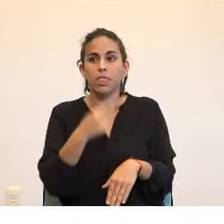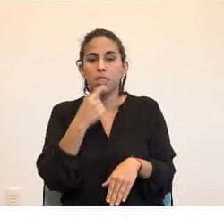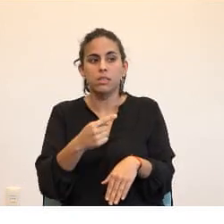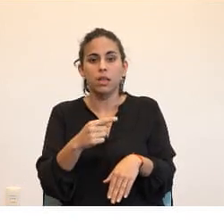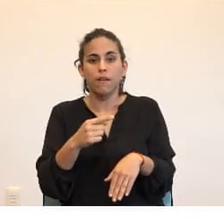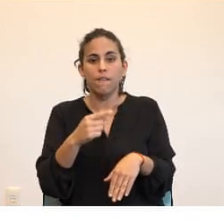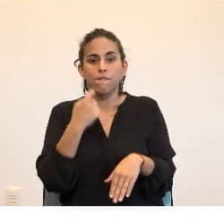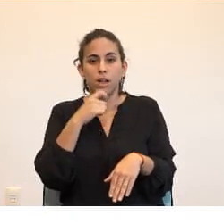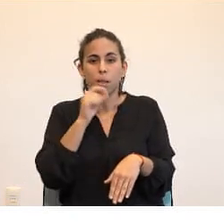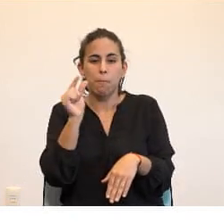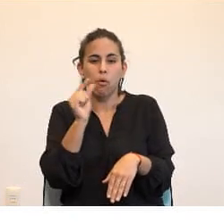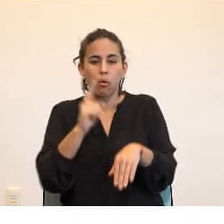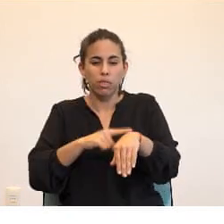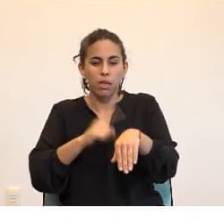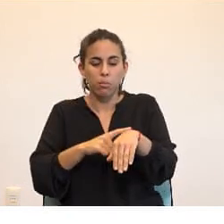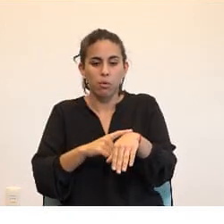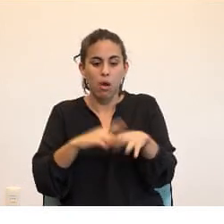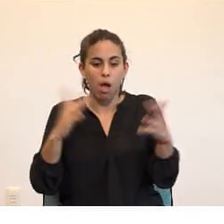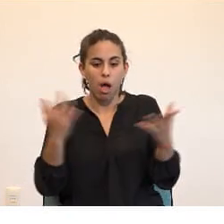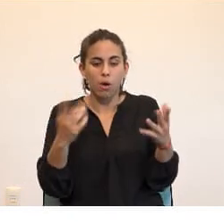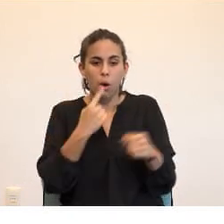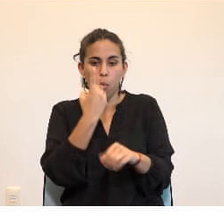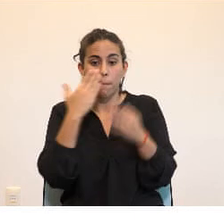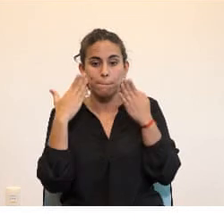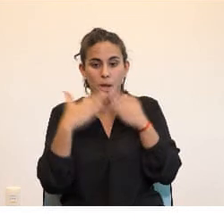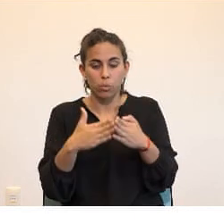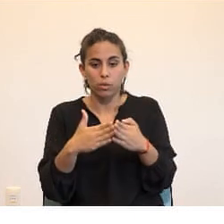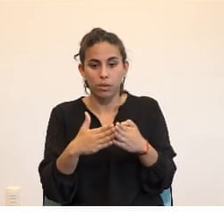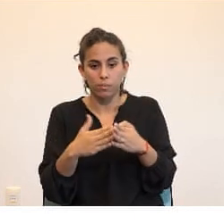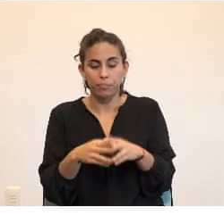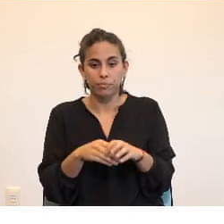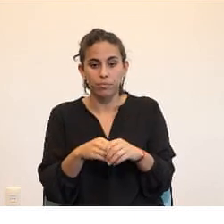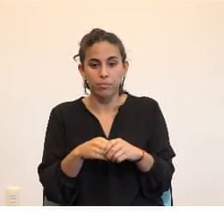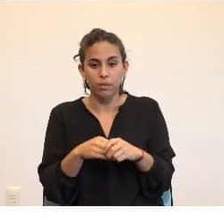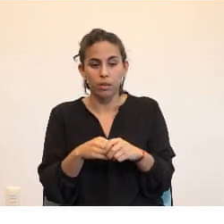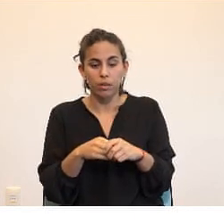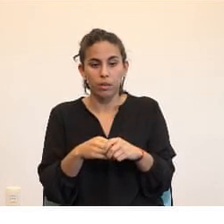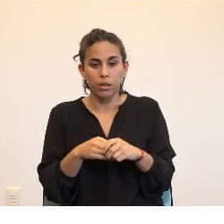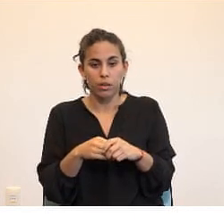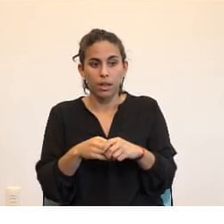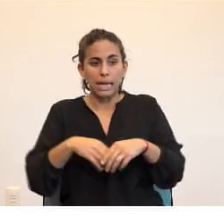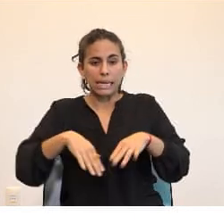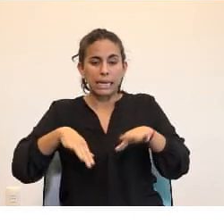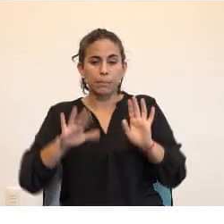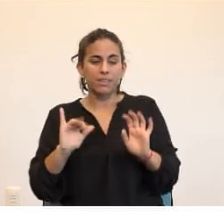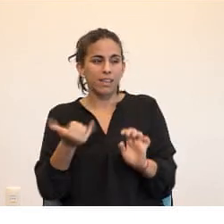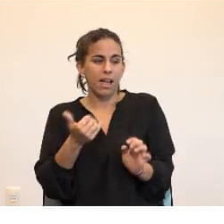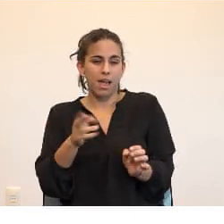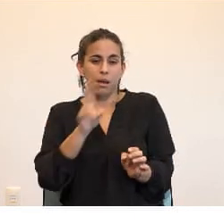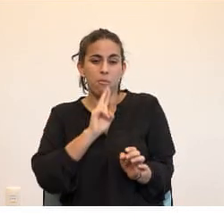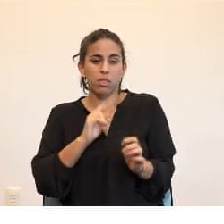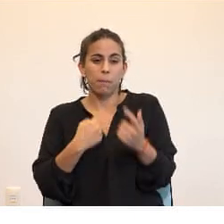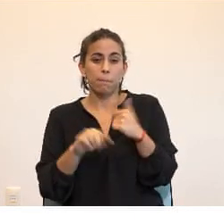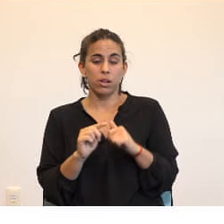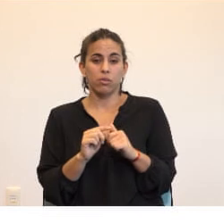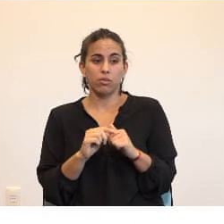queda poquito tiempo, entonces vamos a hacerte una de las preguntas. Que bueno, que tal vez ya están un poco respondidas, pero